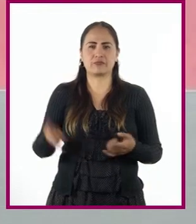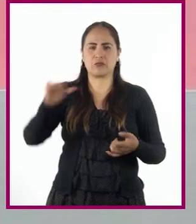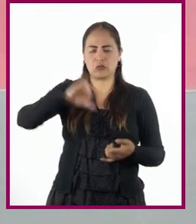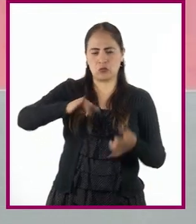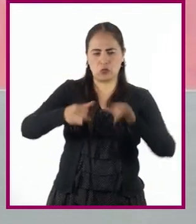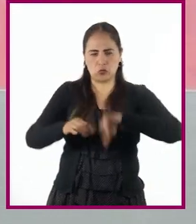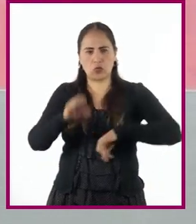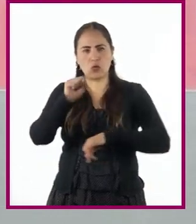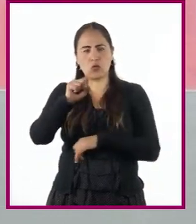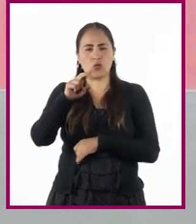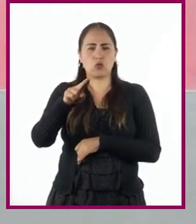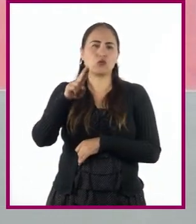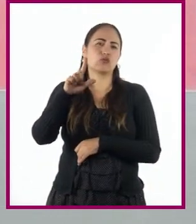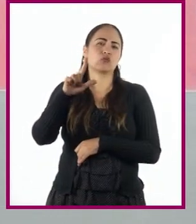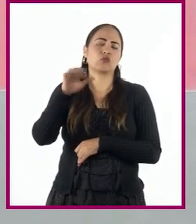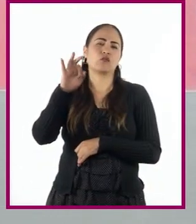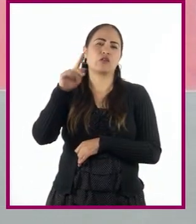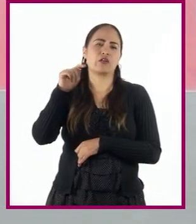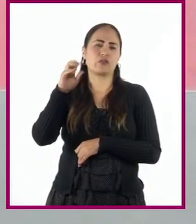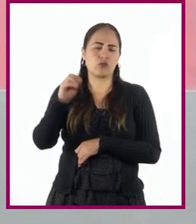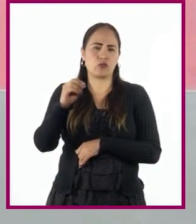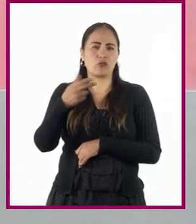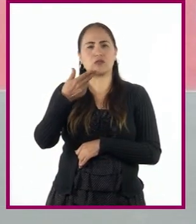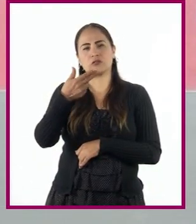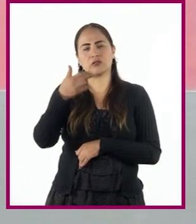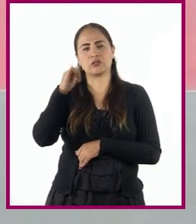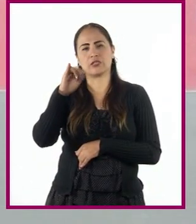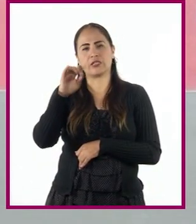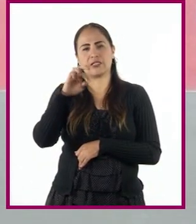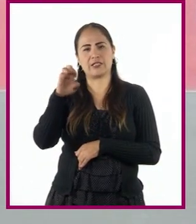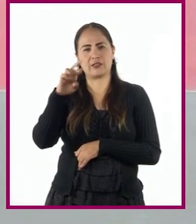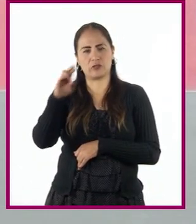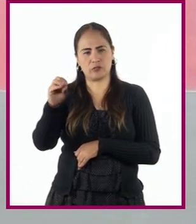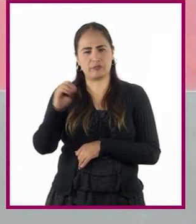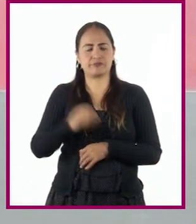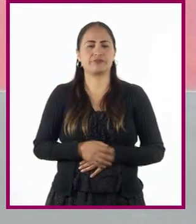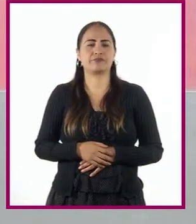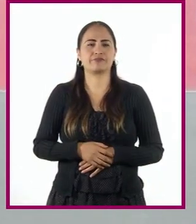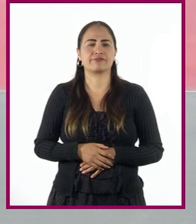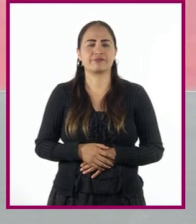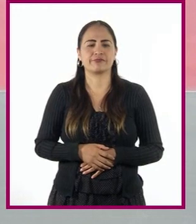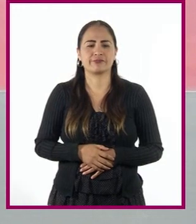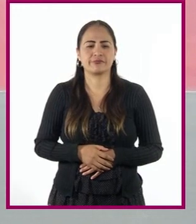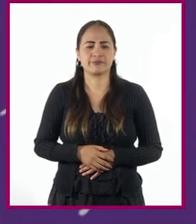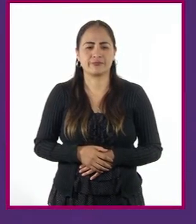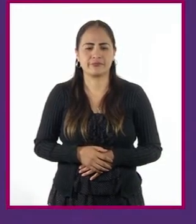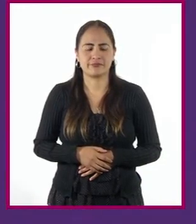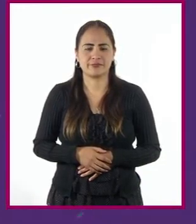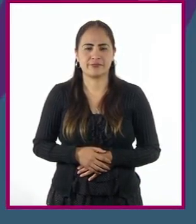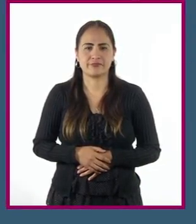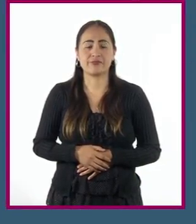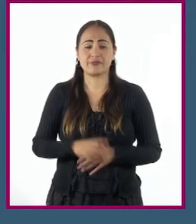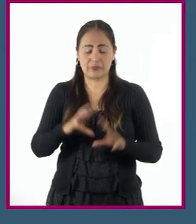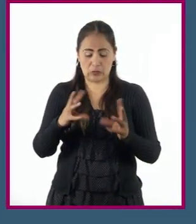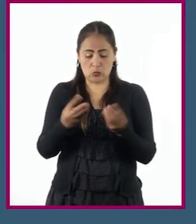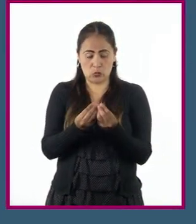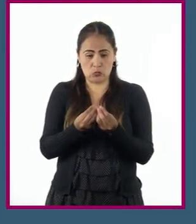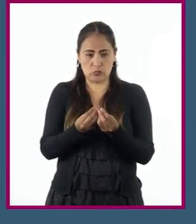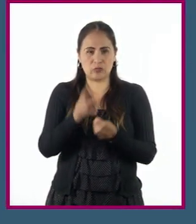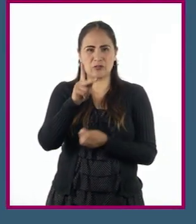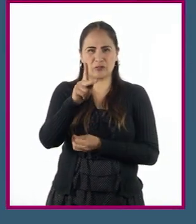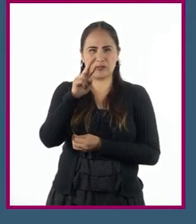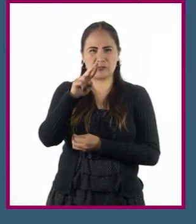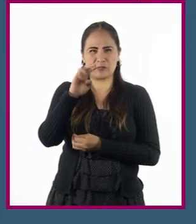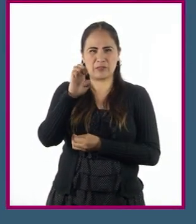sodio, soluble en agua, e hidróxido de hierro, que corresponde al compuesto insoluble. El precipitado de hidróxido de